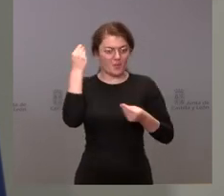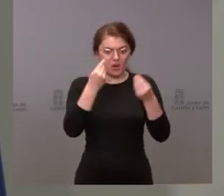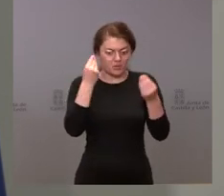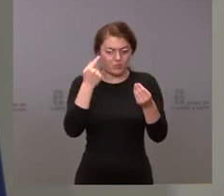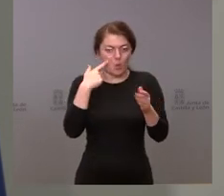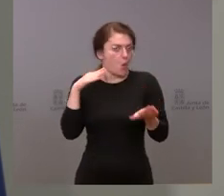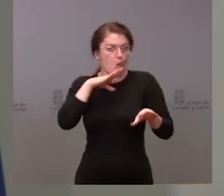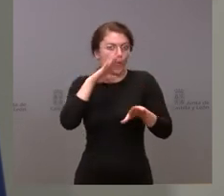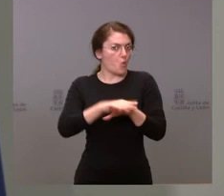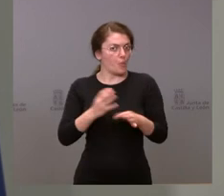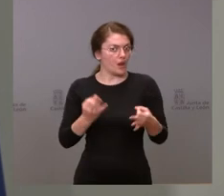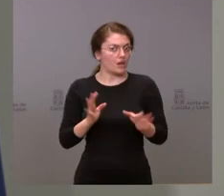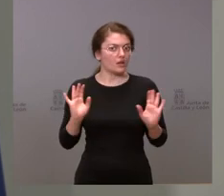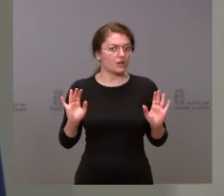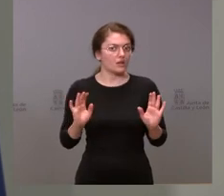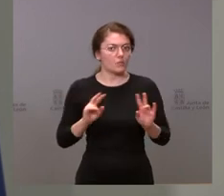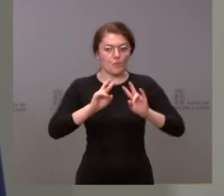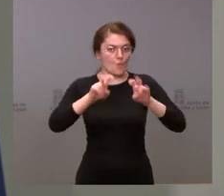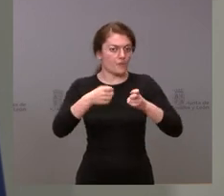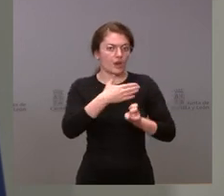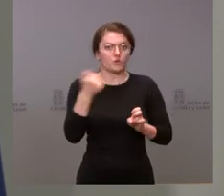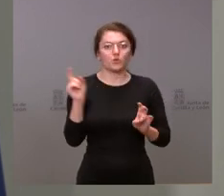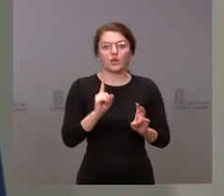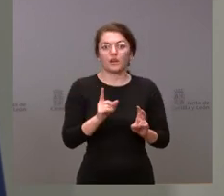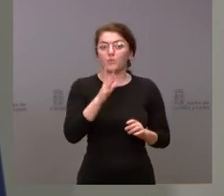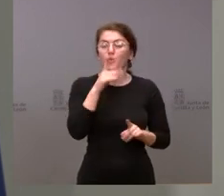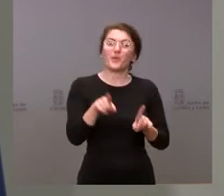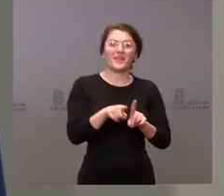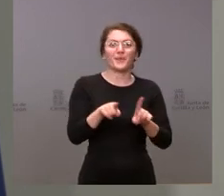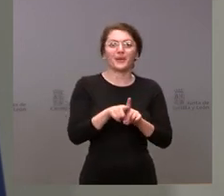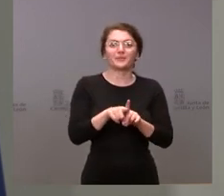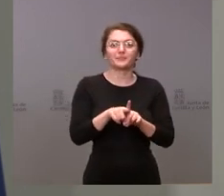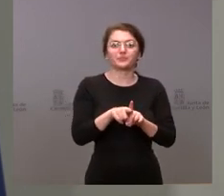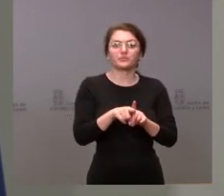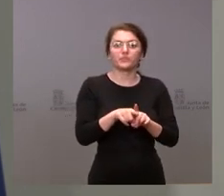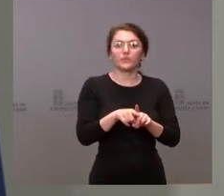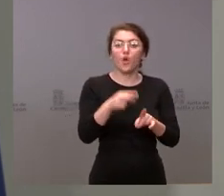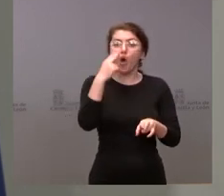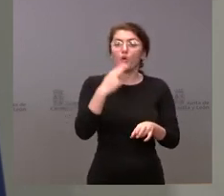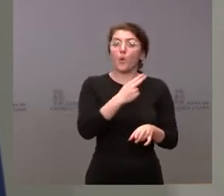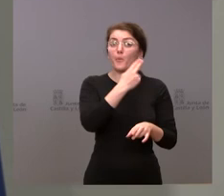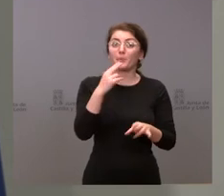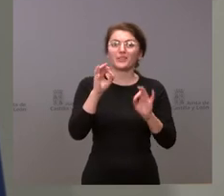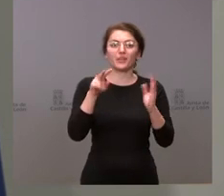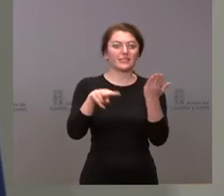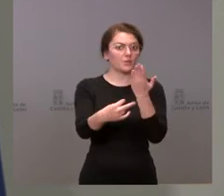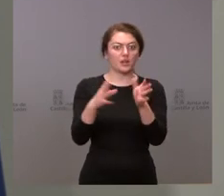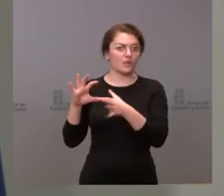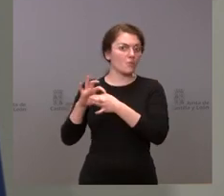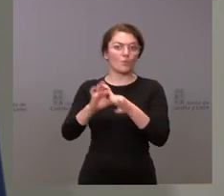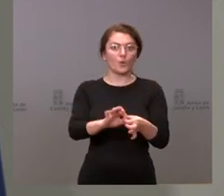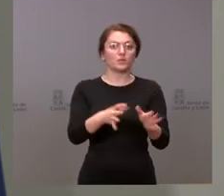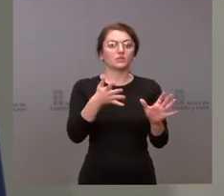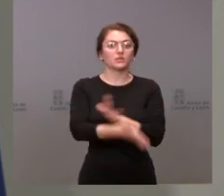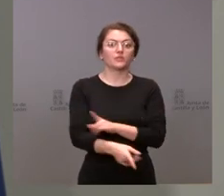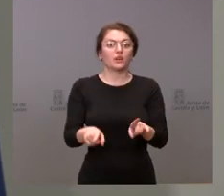del bueno del compromiso que tenemos con la transparencia en la junta de castilla y león que es un compromiso no sólo